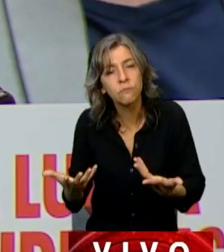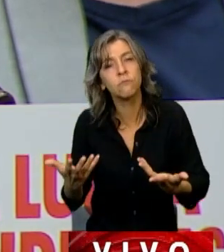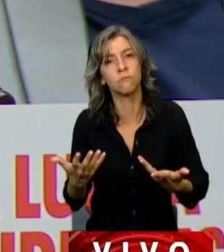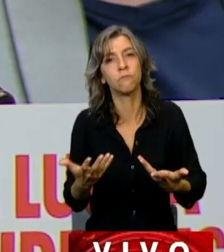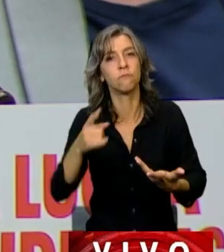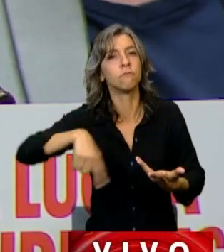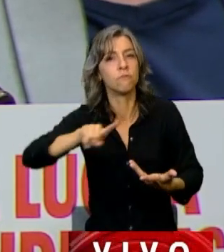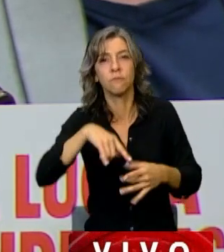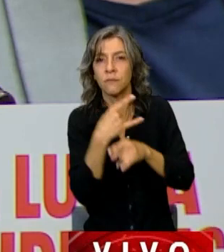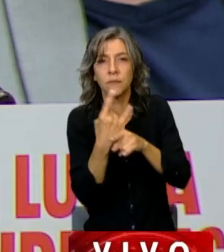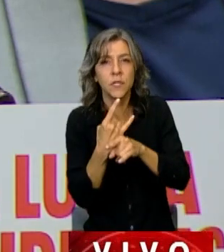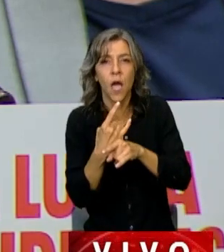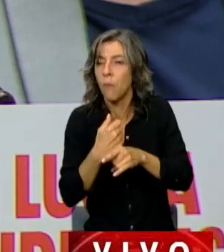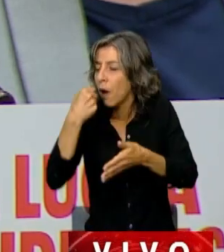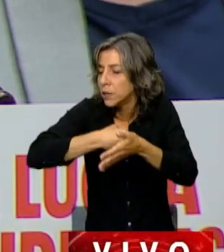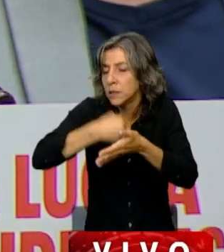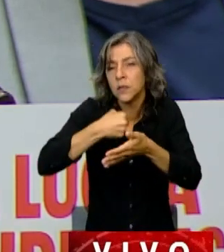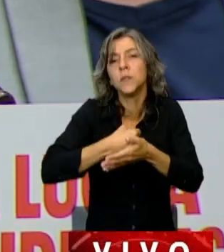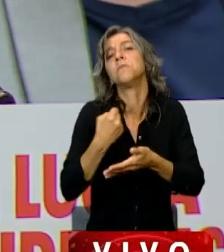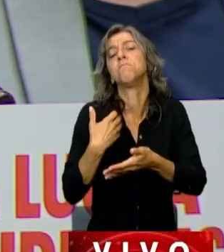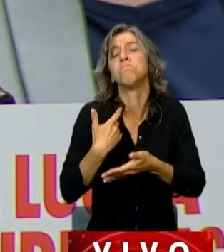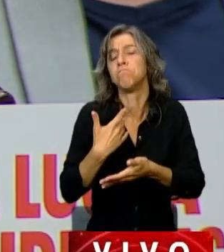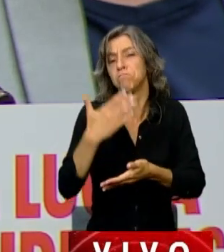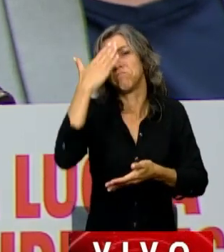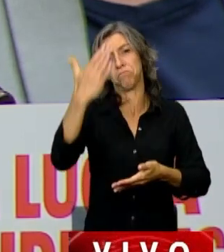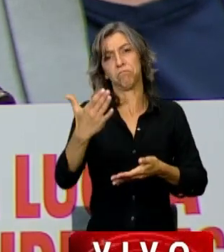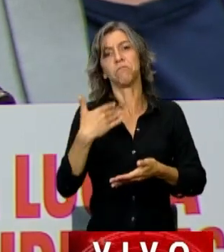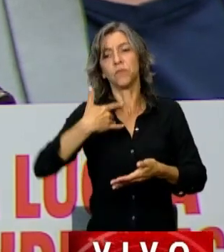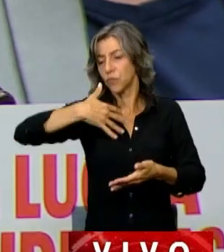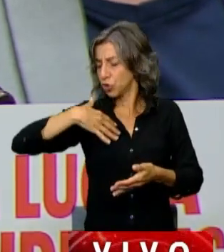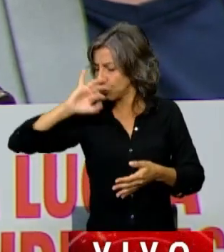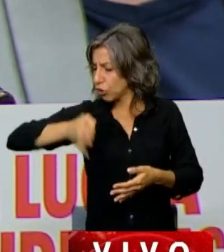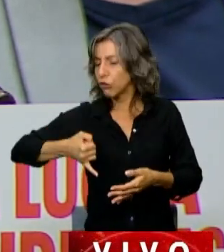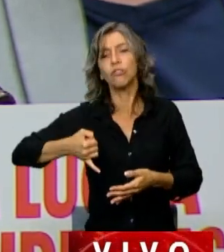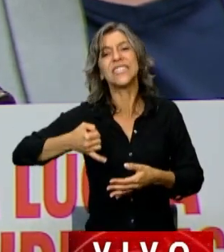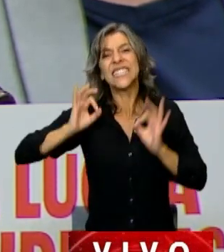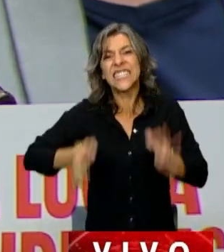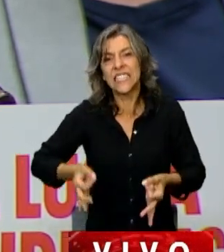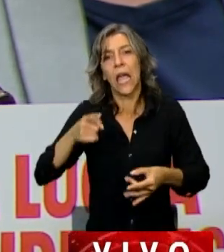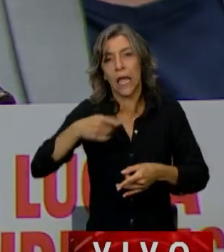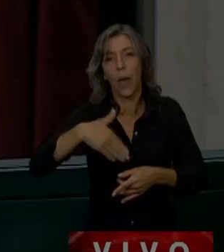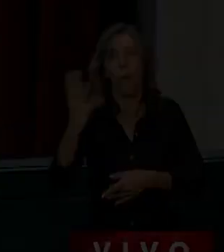movilización y lucha que están desarrollando van claramente a triunfar en esa lucha. Muchas gracias. Gracias, diputada.